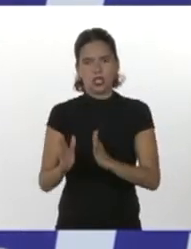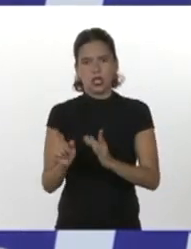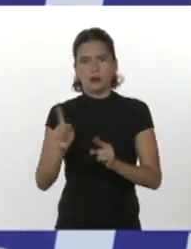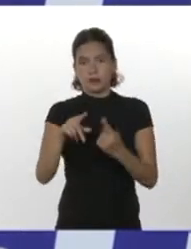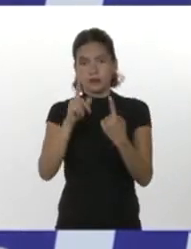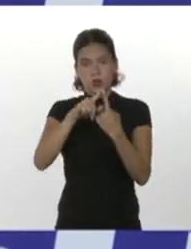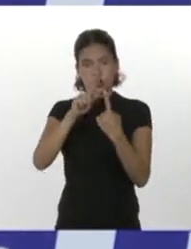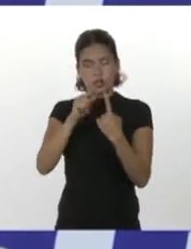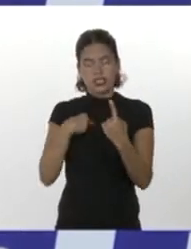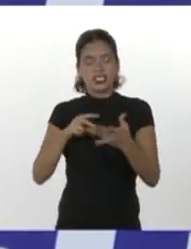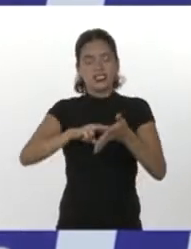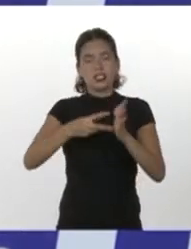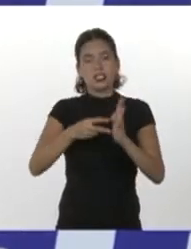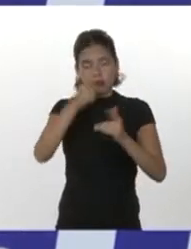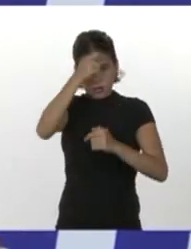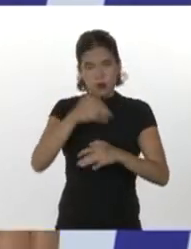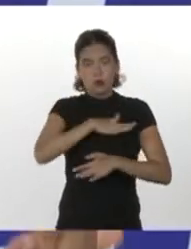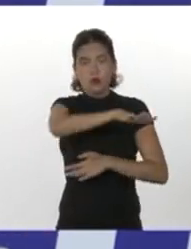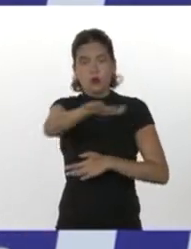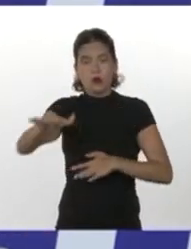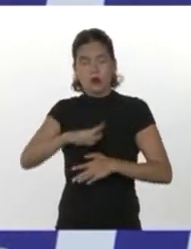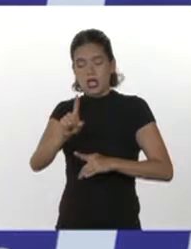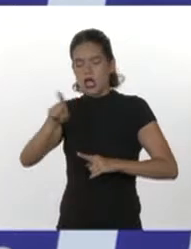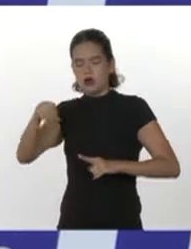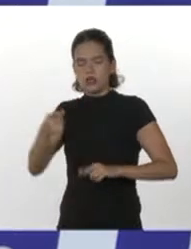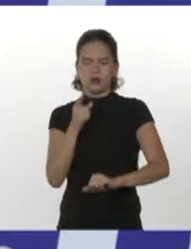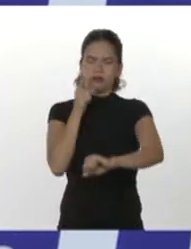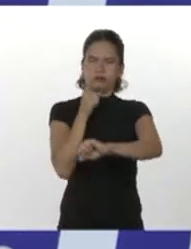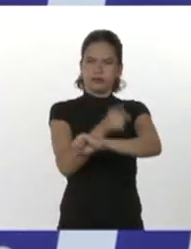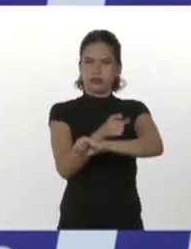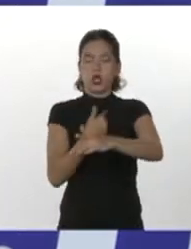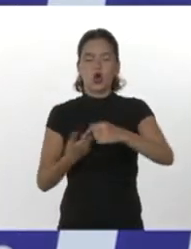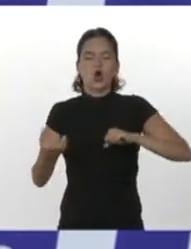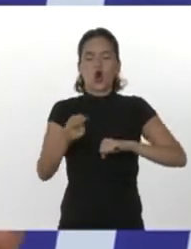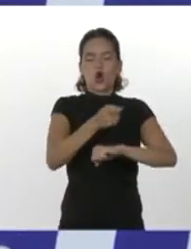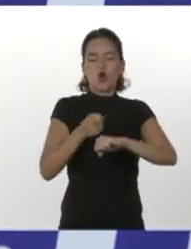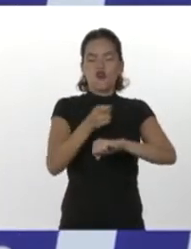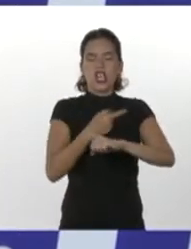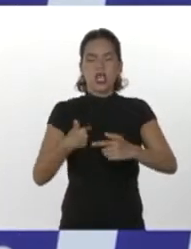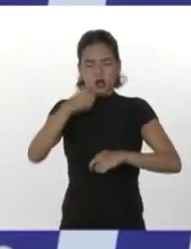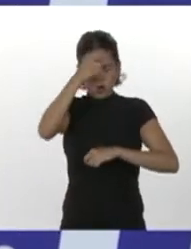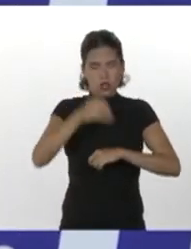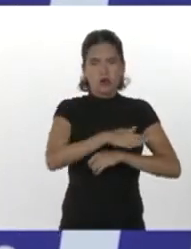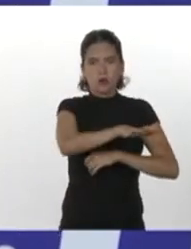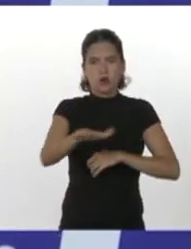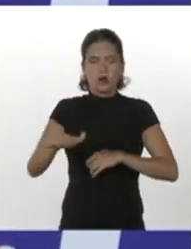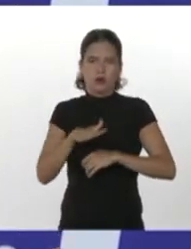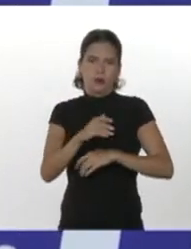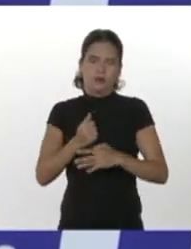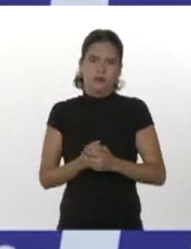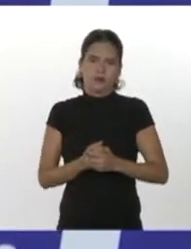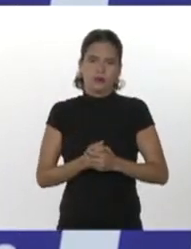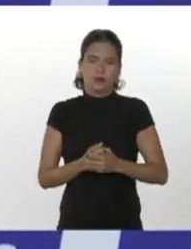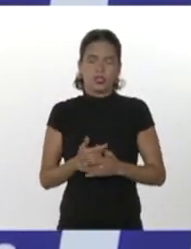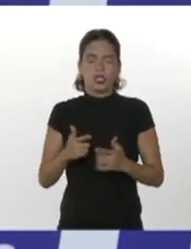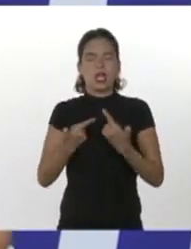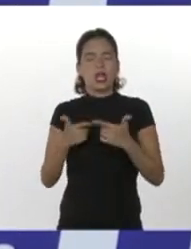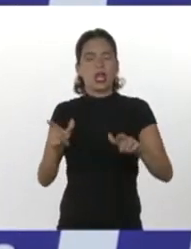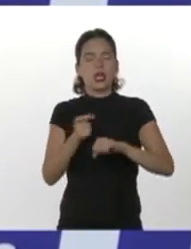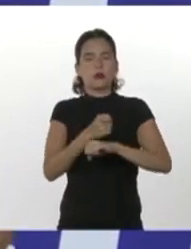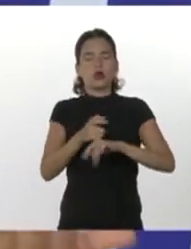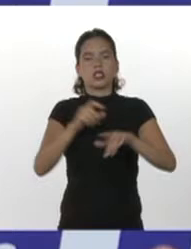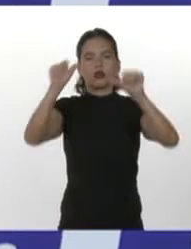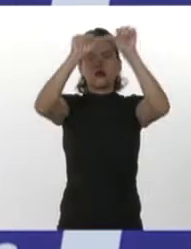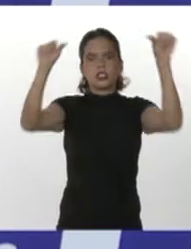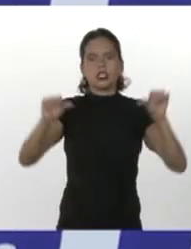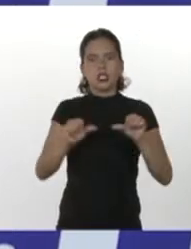pueblo, y kratos, que es autoridad, gobierno del pueblo, Yelixa. Y la democracia es un